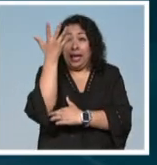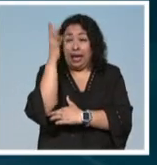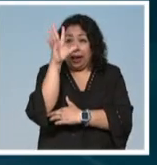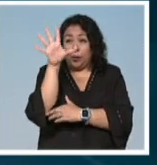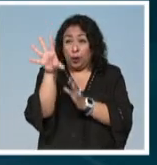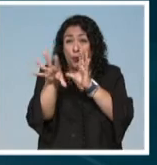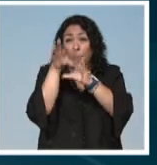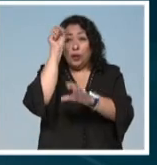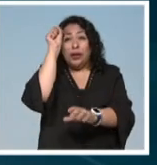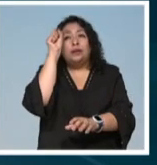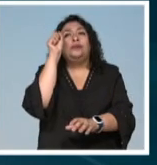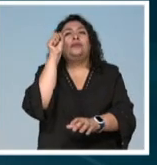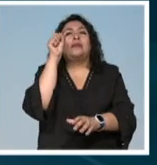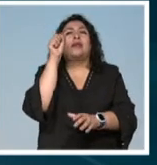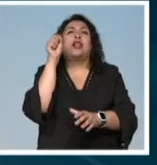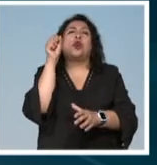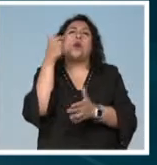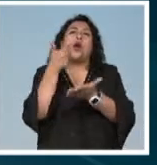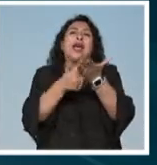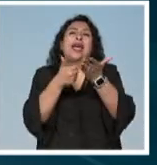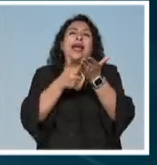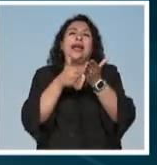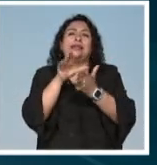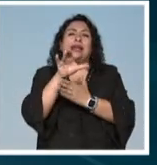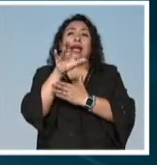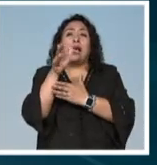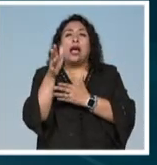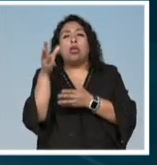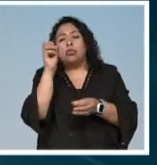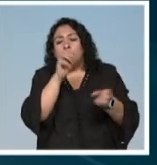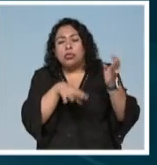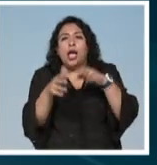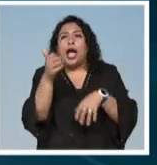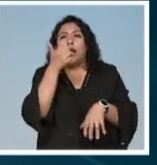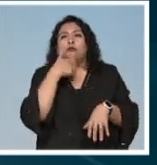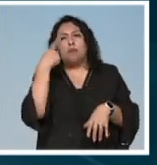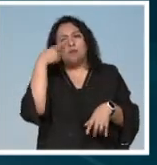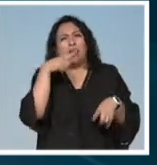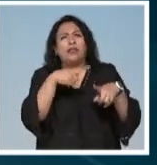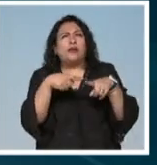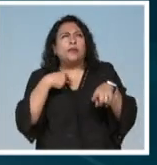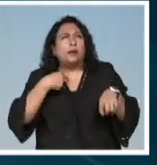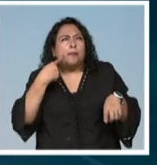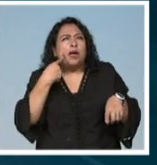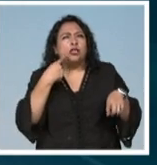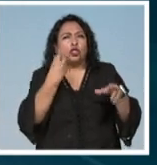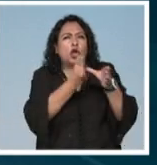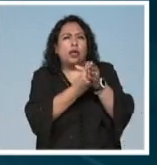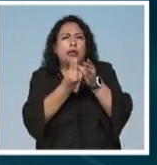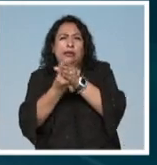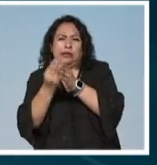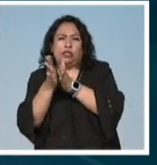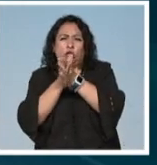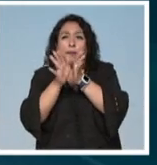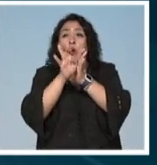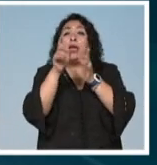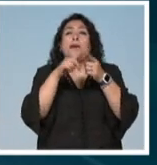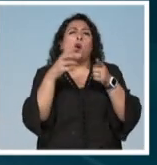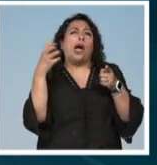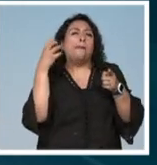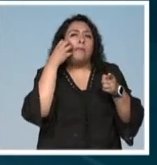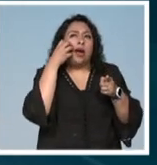obtiene el extracto magro y la manteca de cacao que son mezclados con azúcares para obtener los distintos tipos de chocolate. Por ejemplo, el chocolate